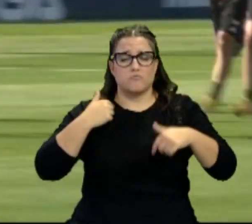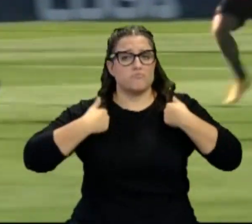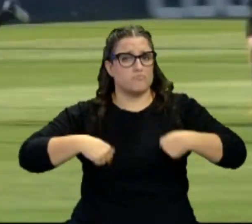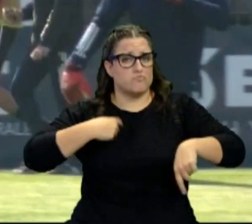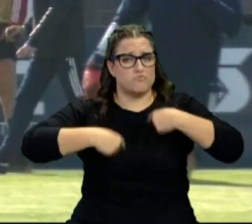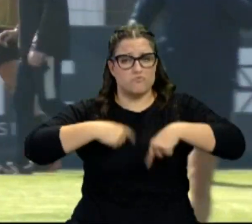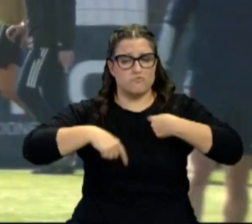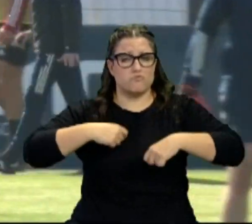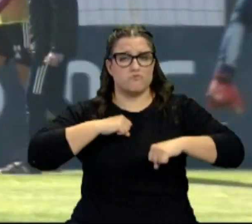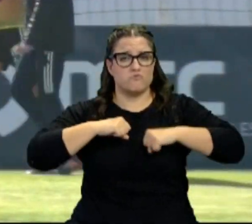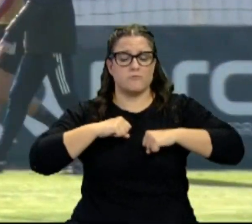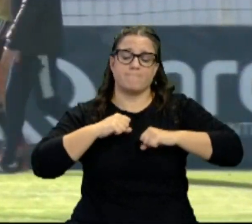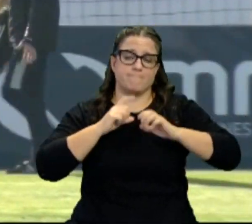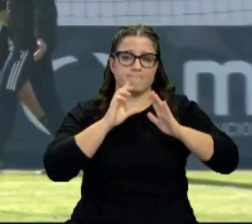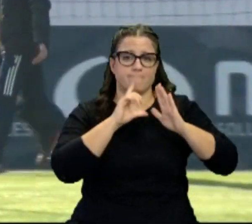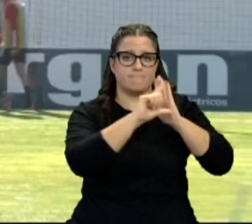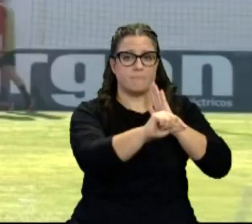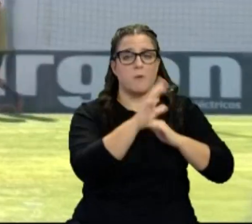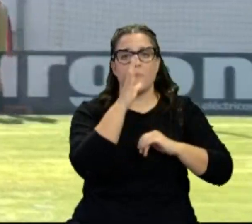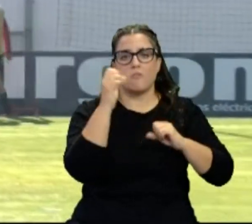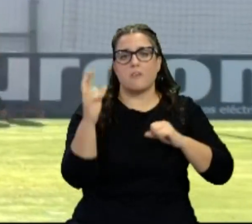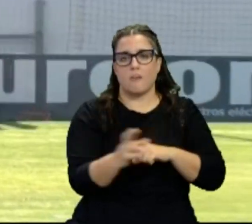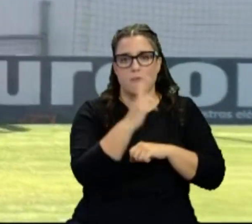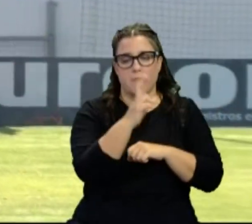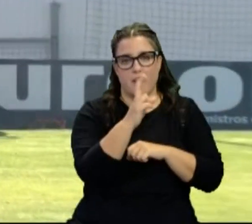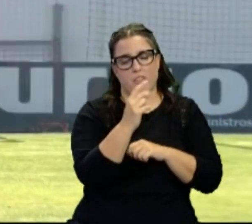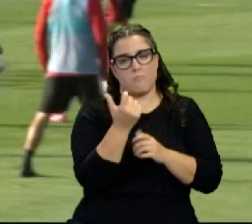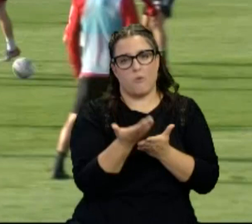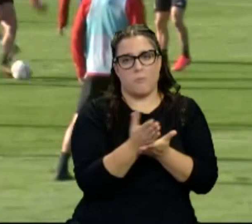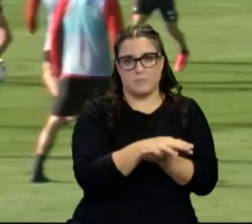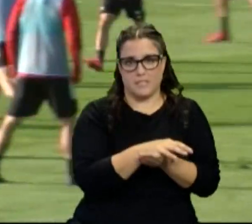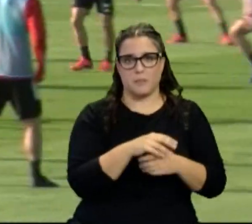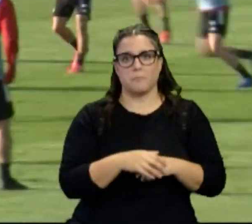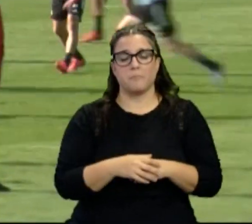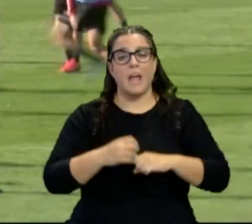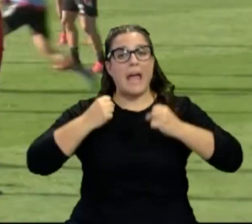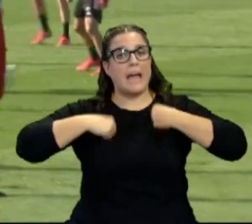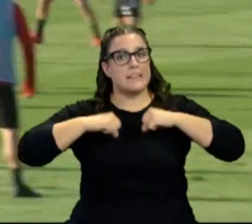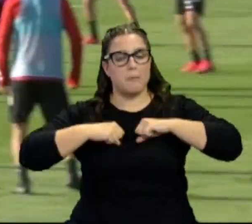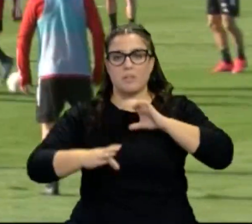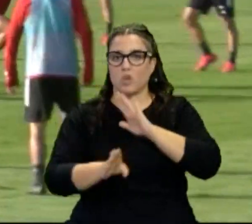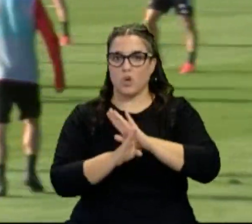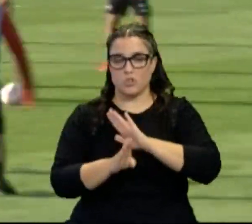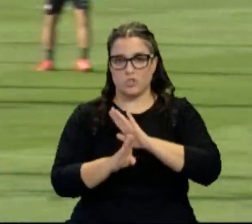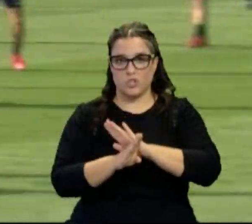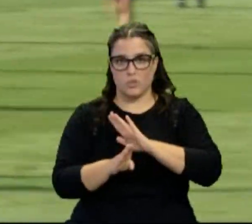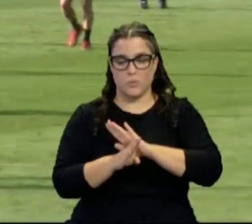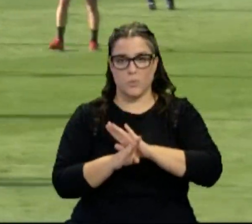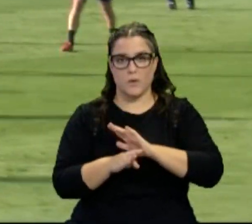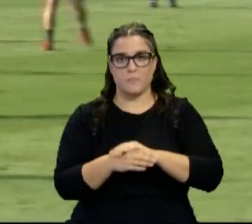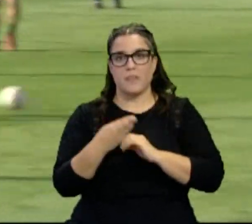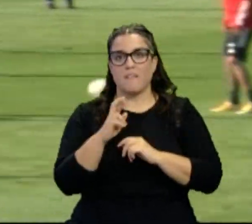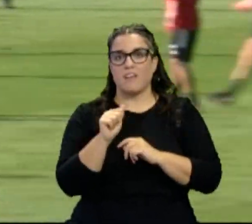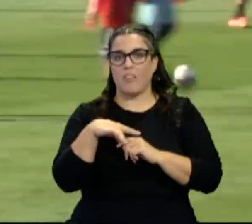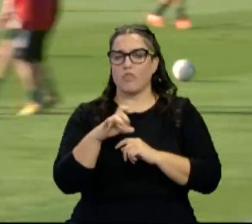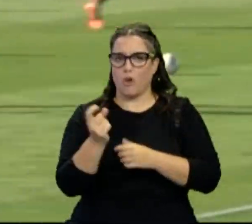se retiraba siguiendo su proceso de recuperación con una nueva sesión parcial con el grupo. El entrenamiento continuaba sin el alicantino. Brandon se